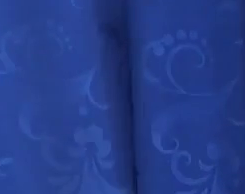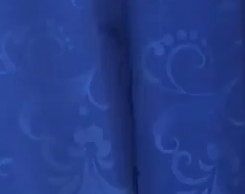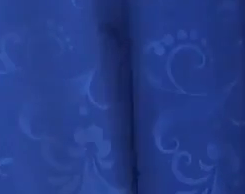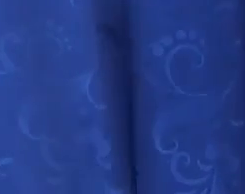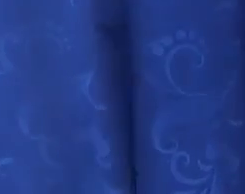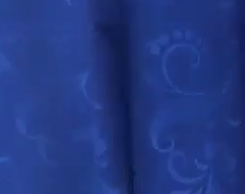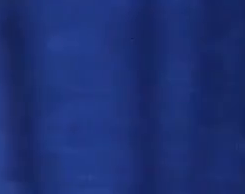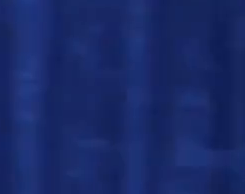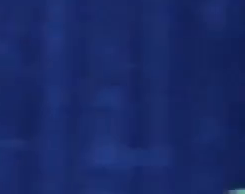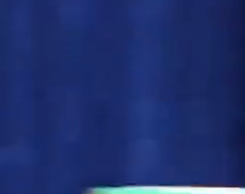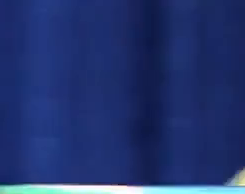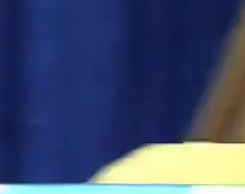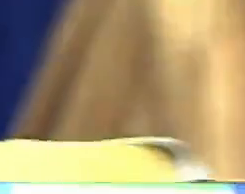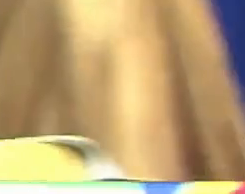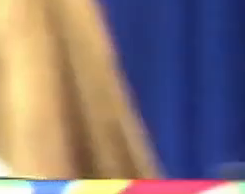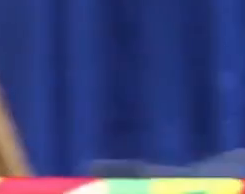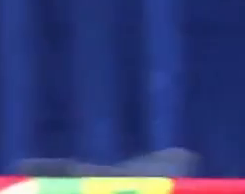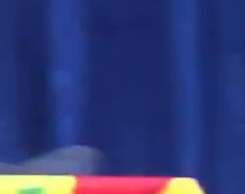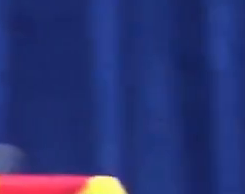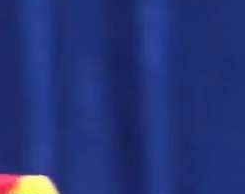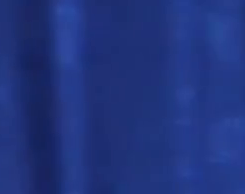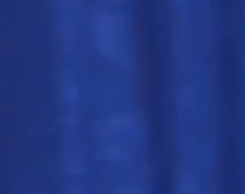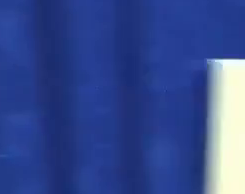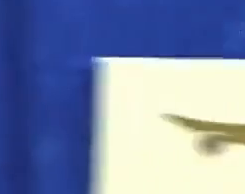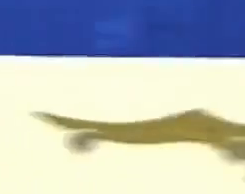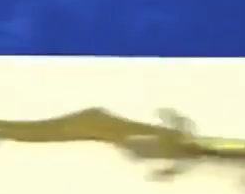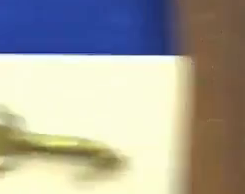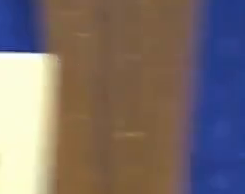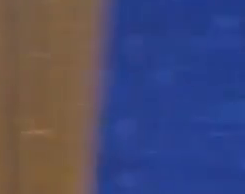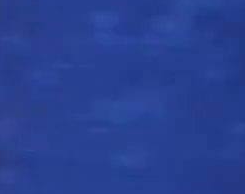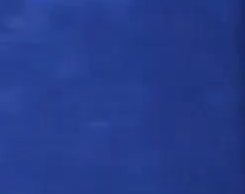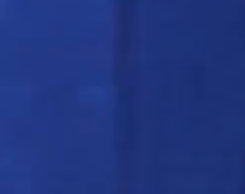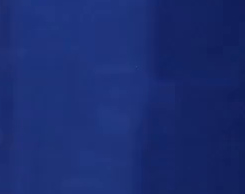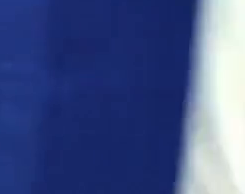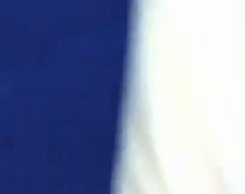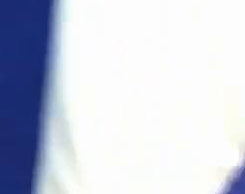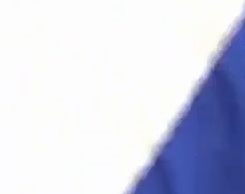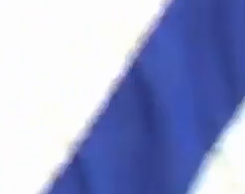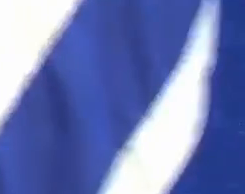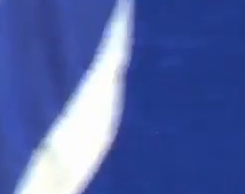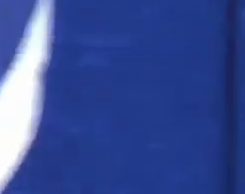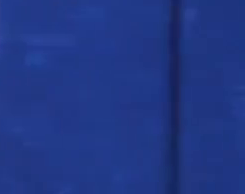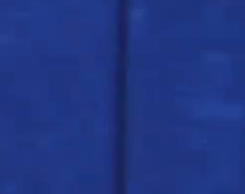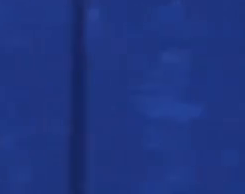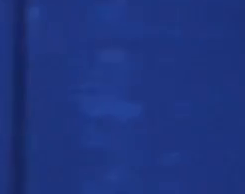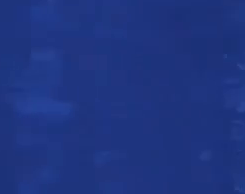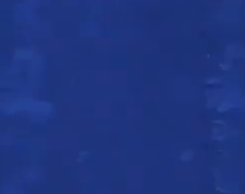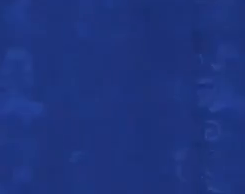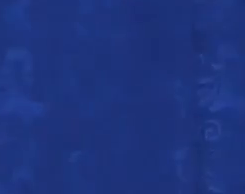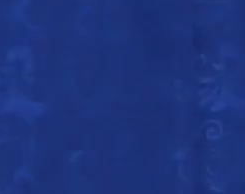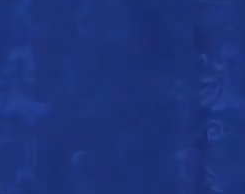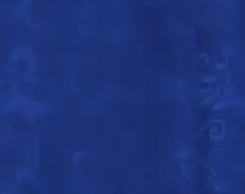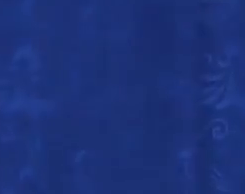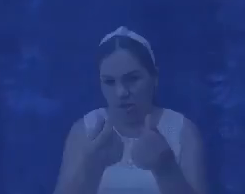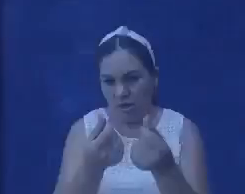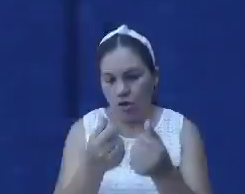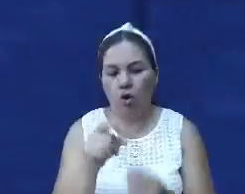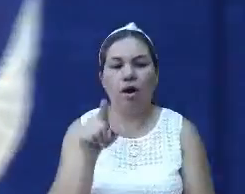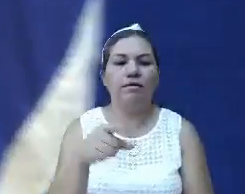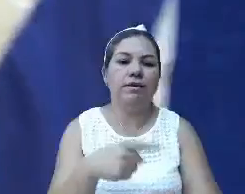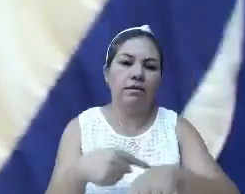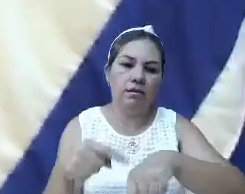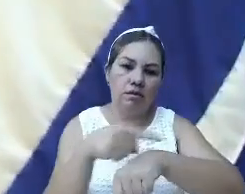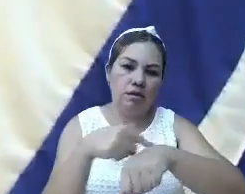inversión. Y no te estoy hablando de dinero, te estoy hablando de tiempo, de oración, de vigilia,